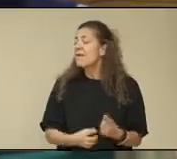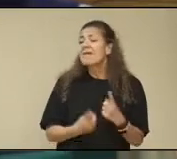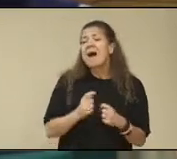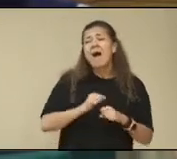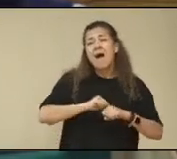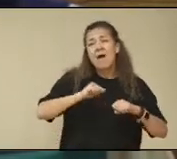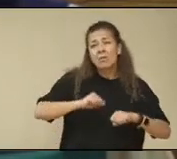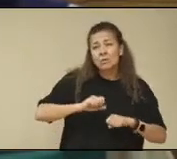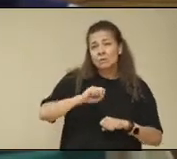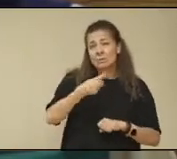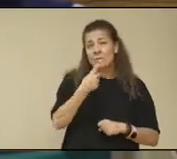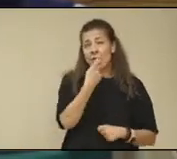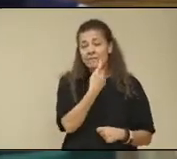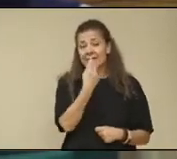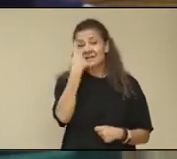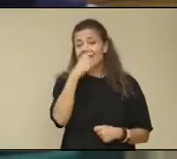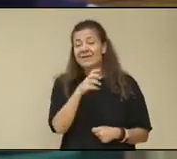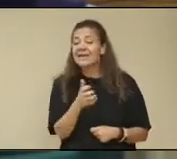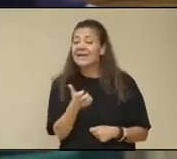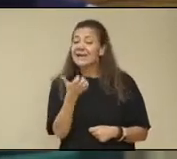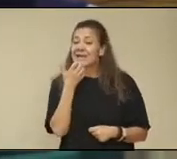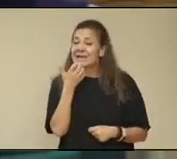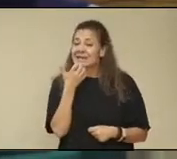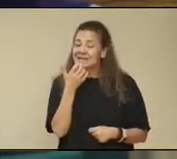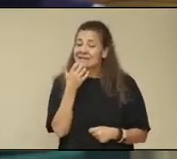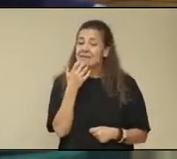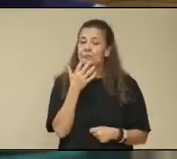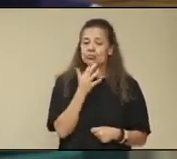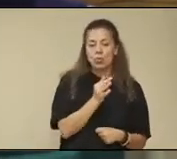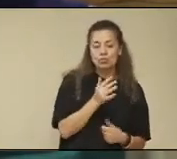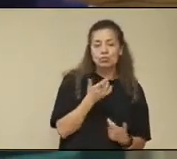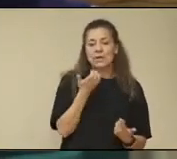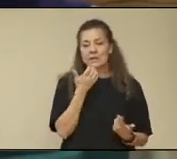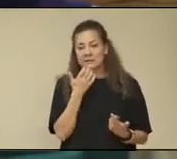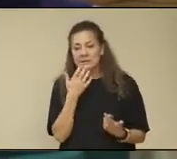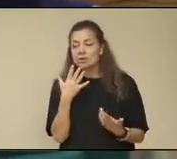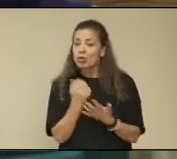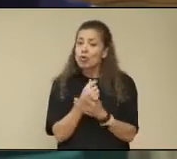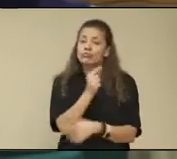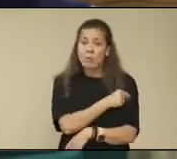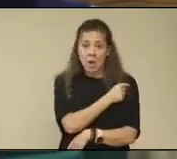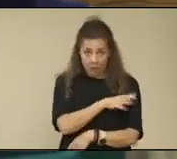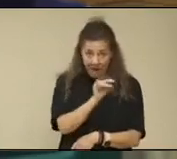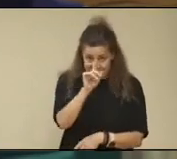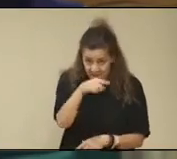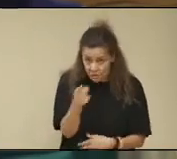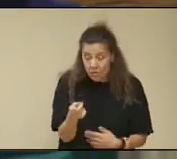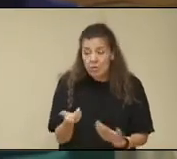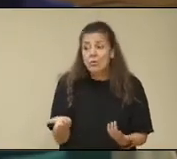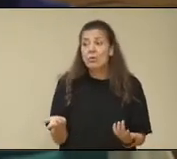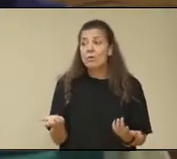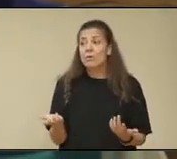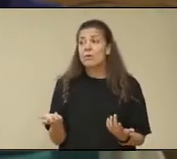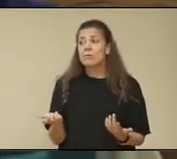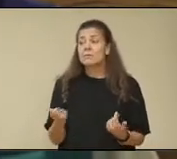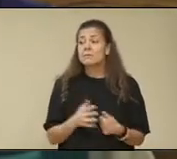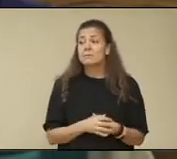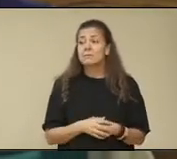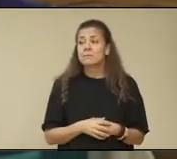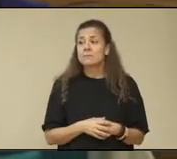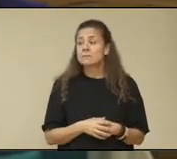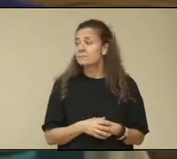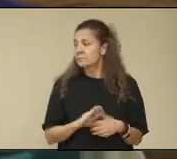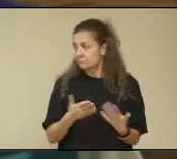adultos, primero hay que ver si son cuantiferón positivos, si están infectados de tuberculosis o no, y también es bastante